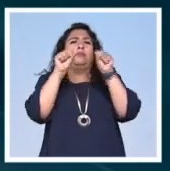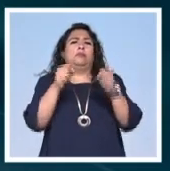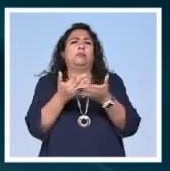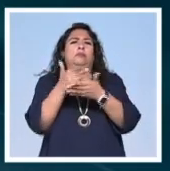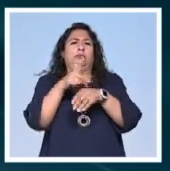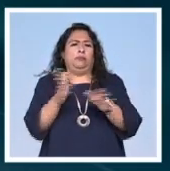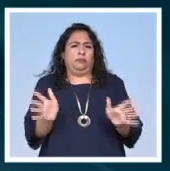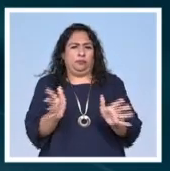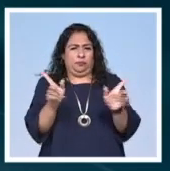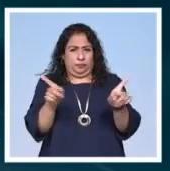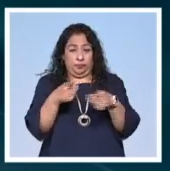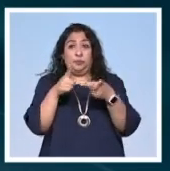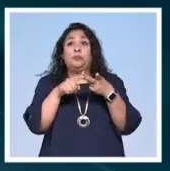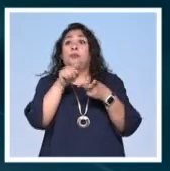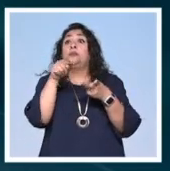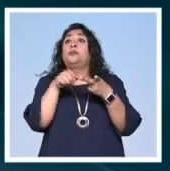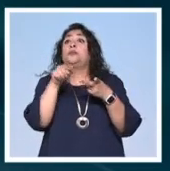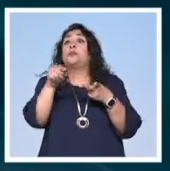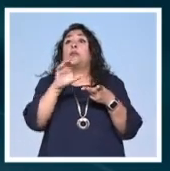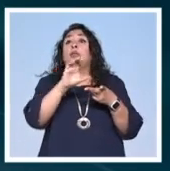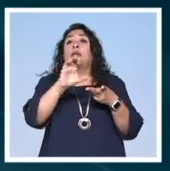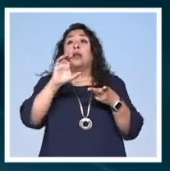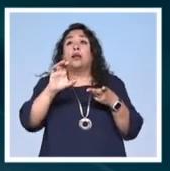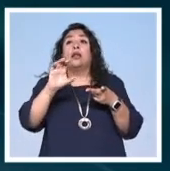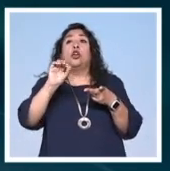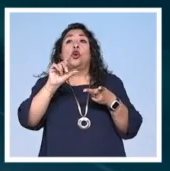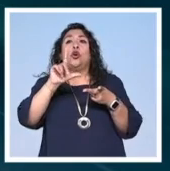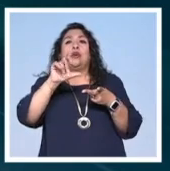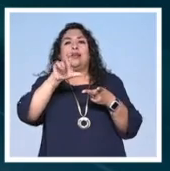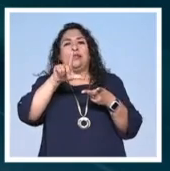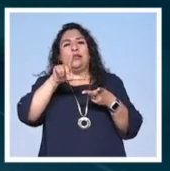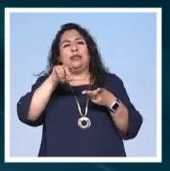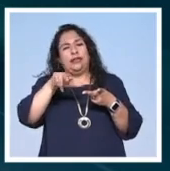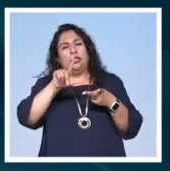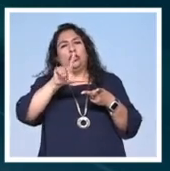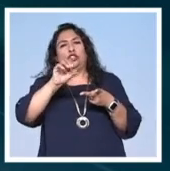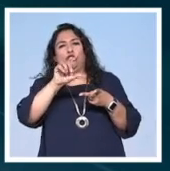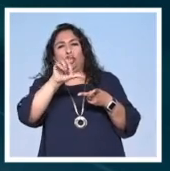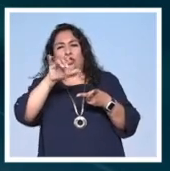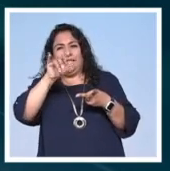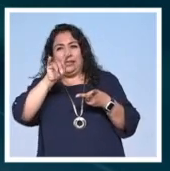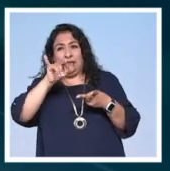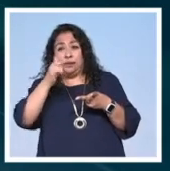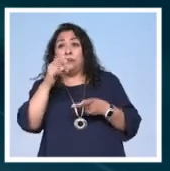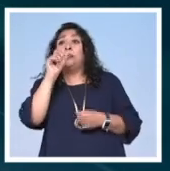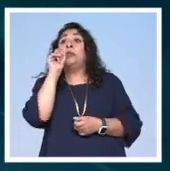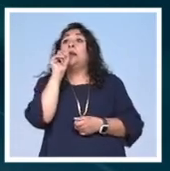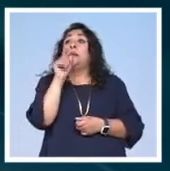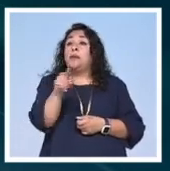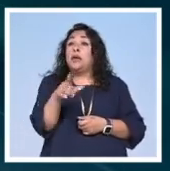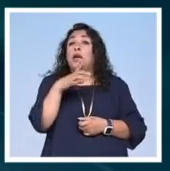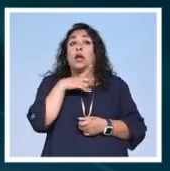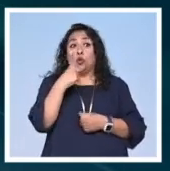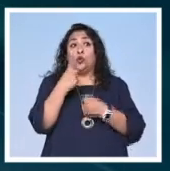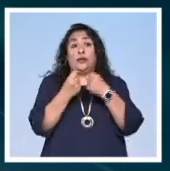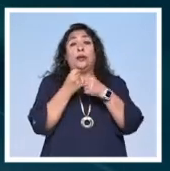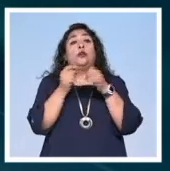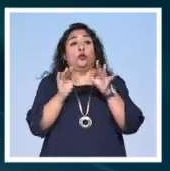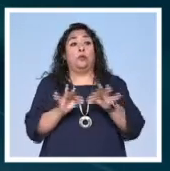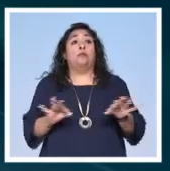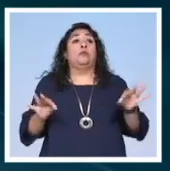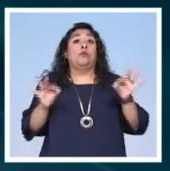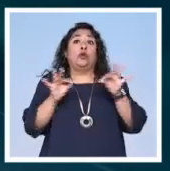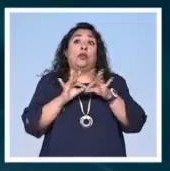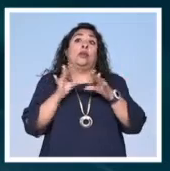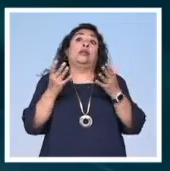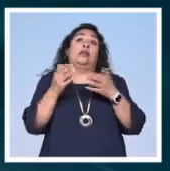fomento musical y con recintos como el centro cultural olino lisle tuvimos también es un año importante porque pues